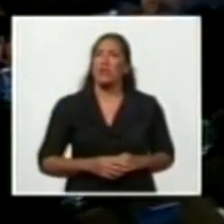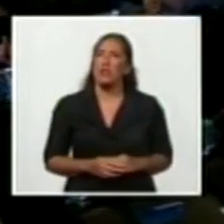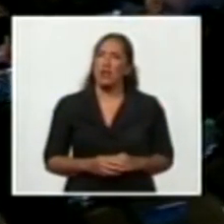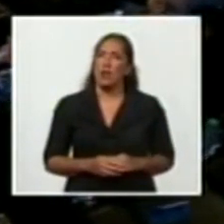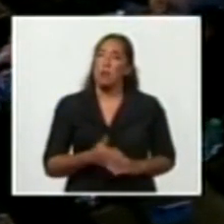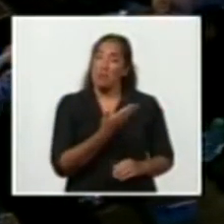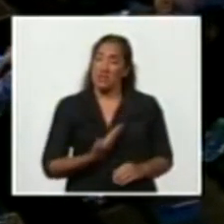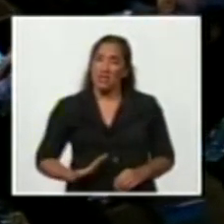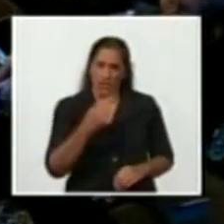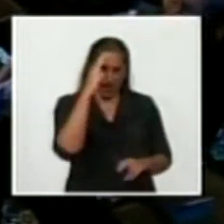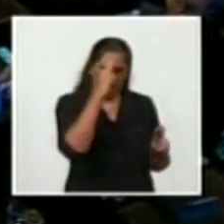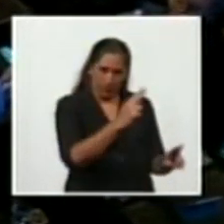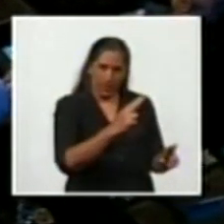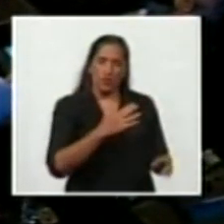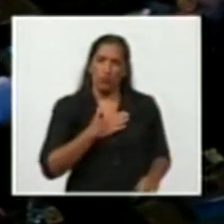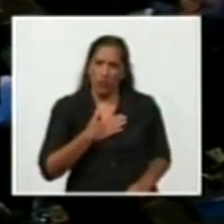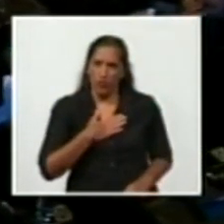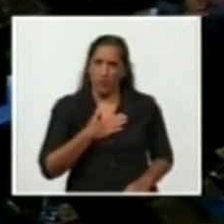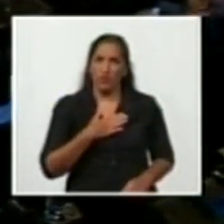Vamos a respetar al presidente, por favor.